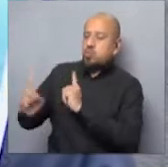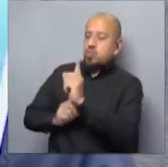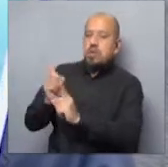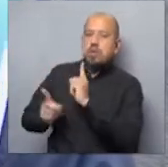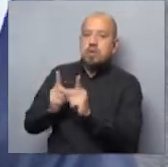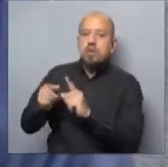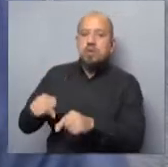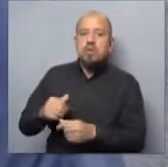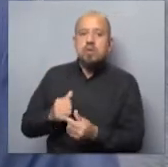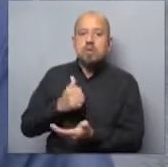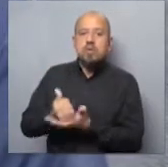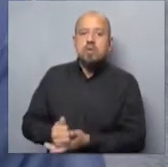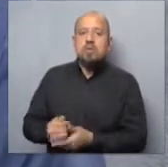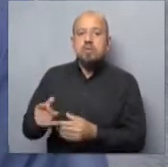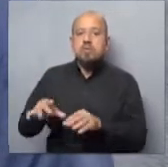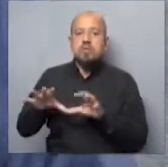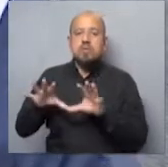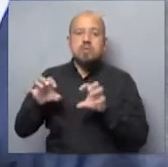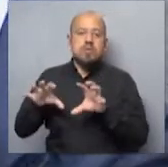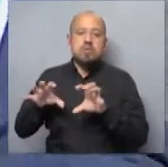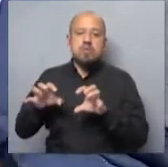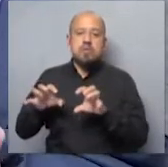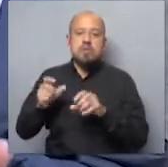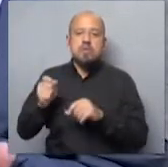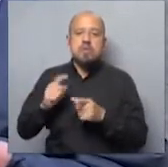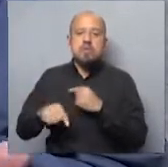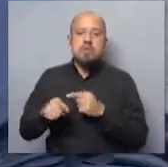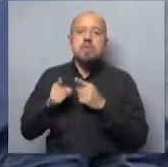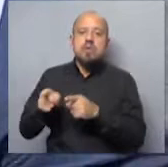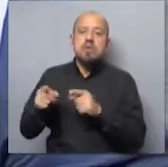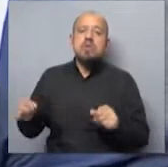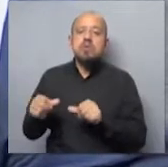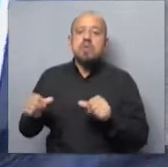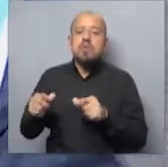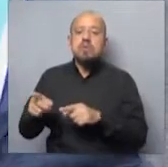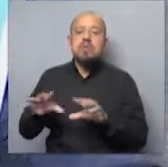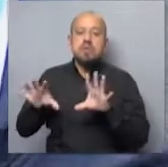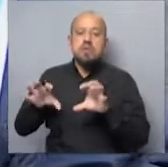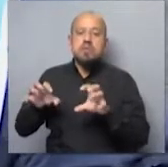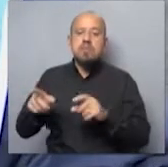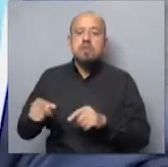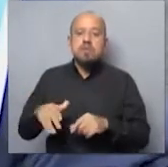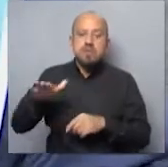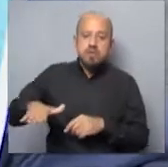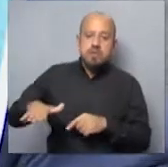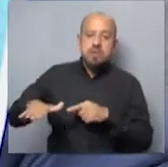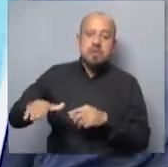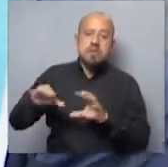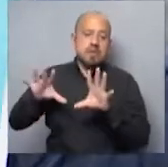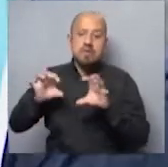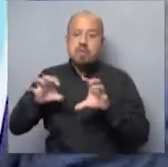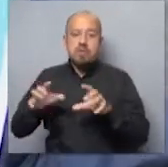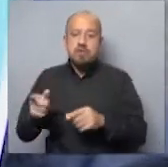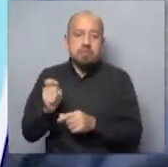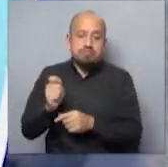día y no te dan 10 pesos. Yo quiero saber qué hacen ellos con 10 pesos, porque la verdad, ni a un niño chico se le da hoy por hoy